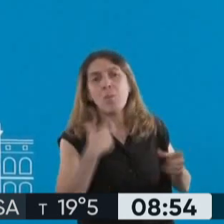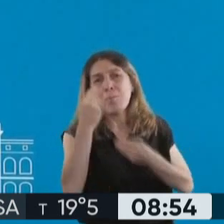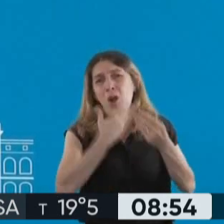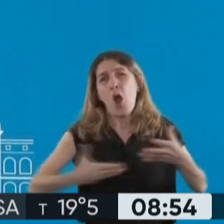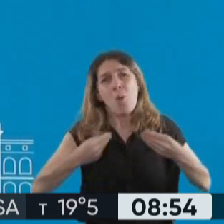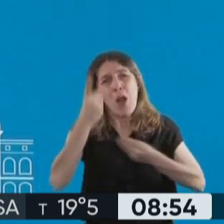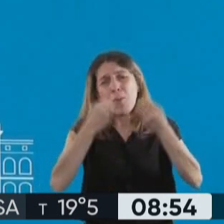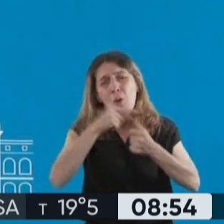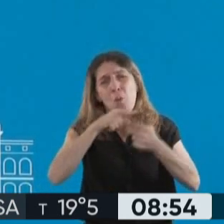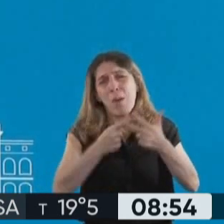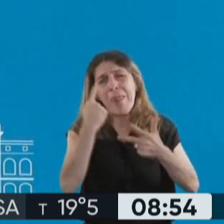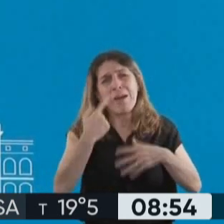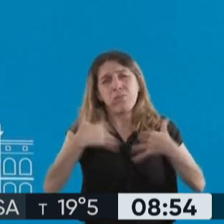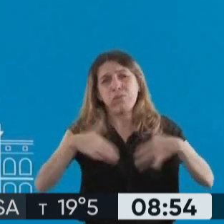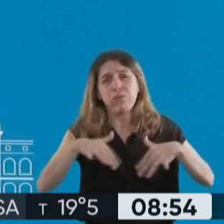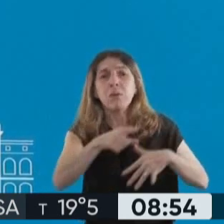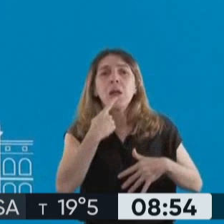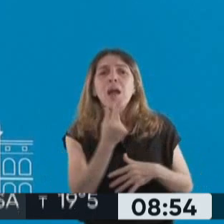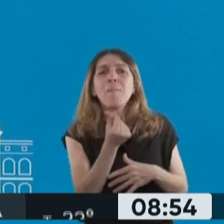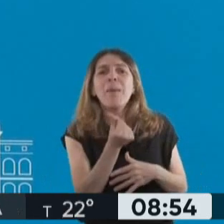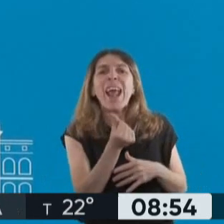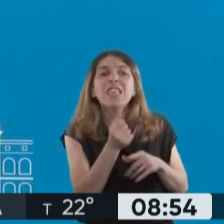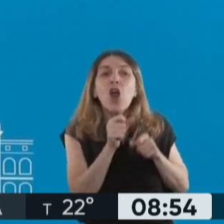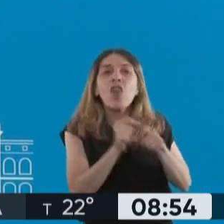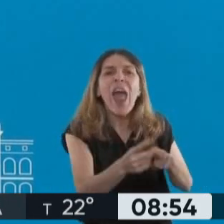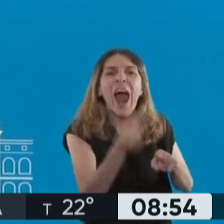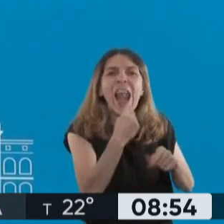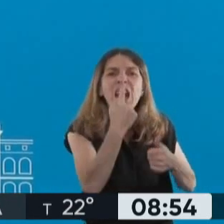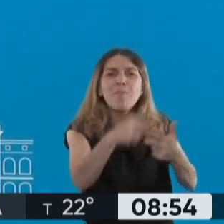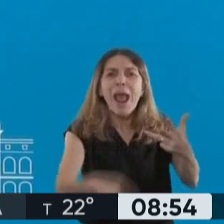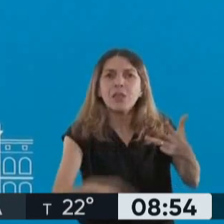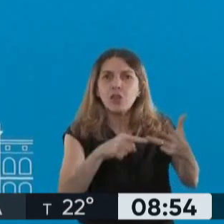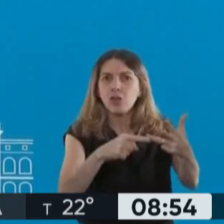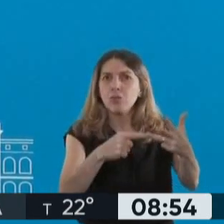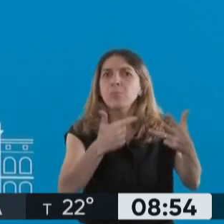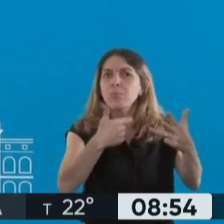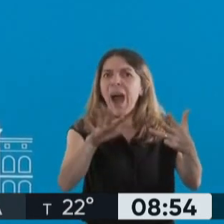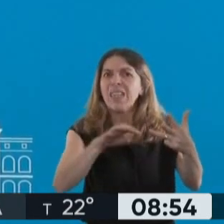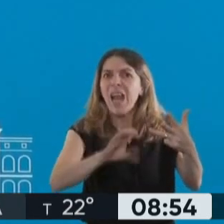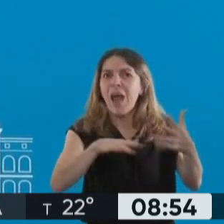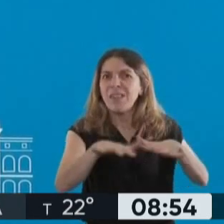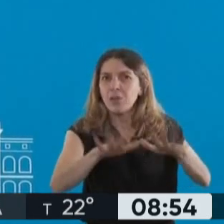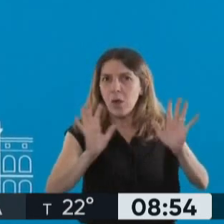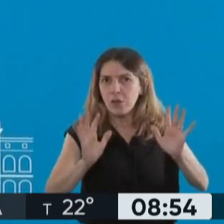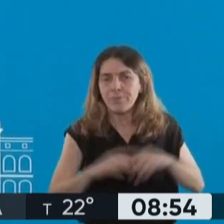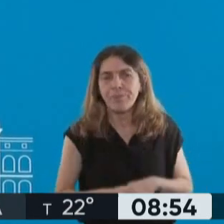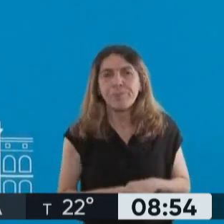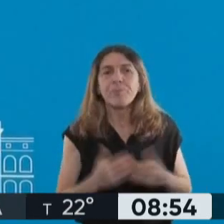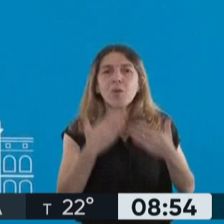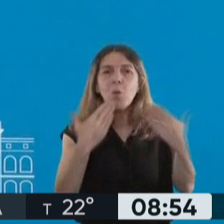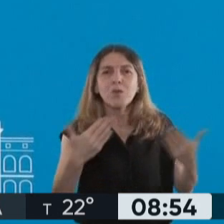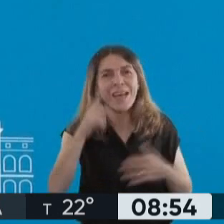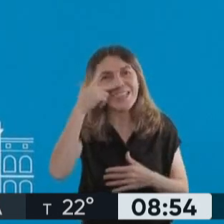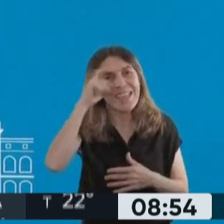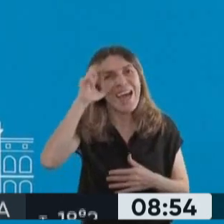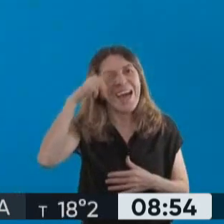sin ninguna duda, es el precio, sobre todo de los alimentos, que son los que más han incidido en el último índice de inflación. Muchas gracias,